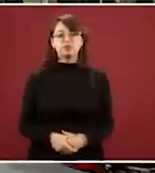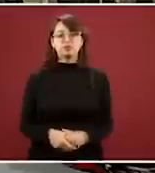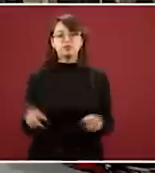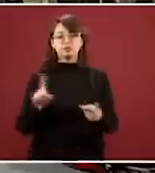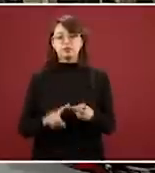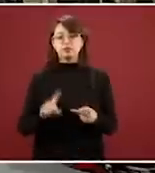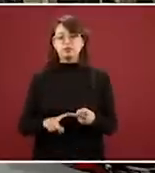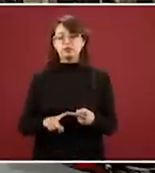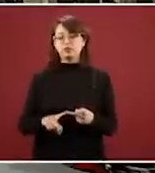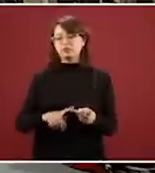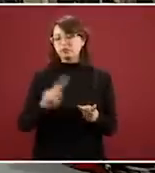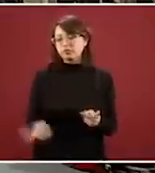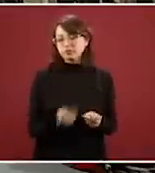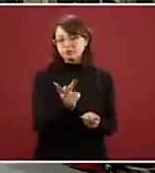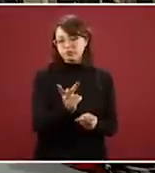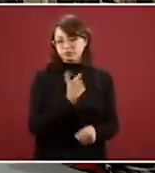presidente.